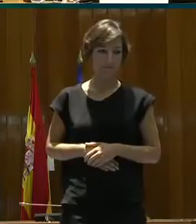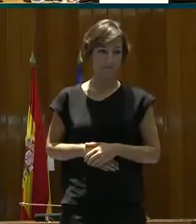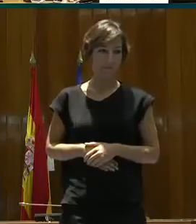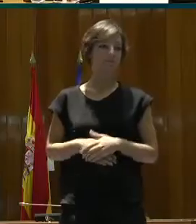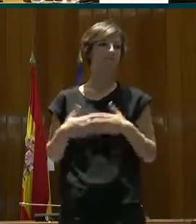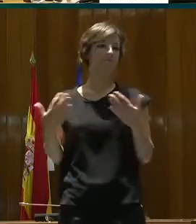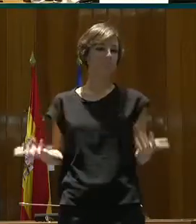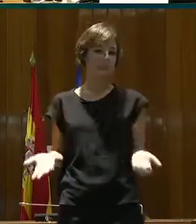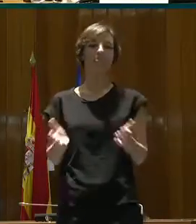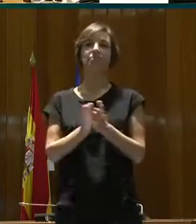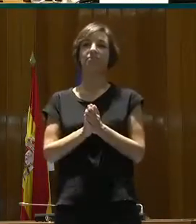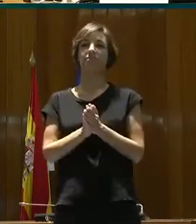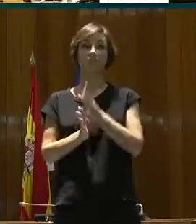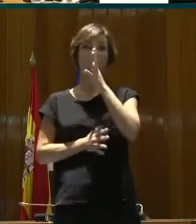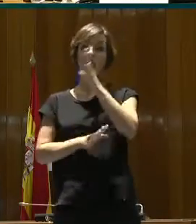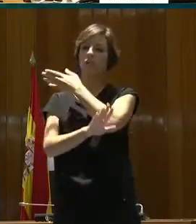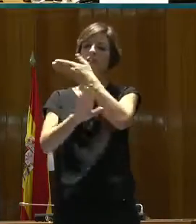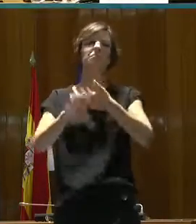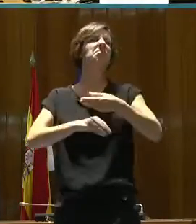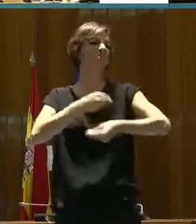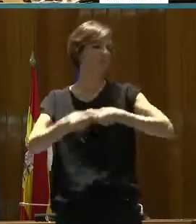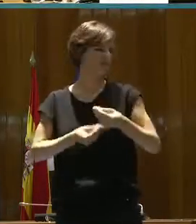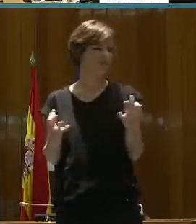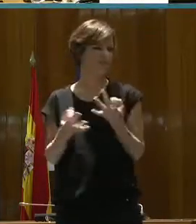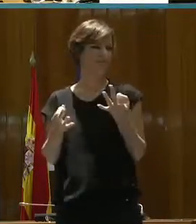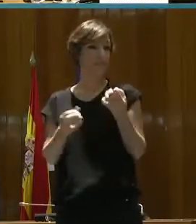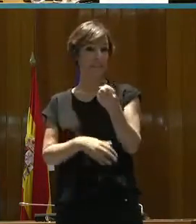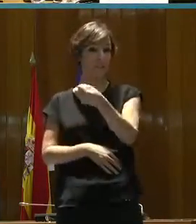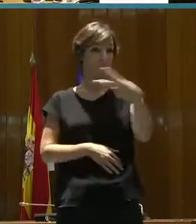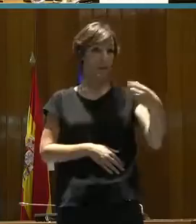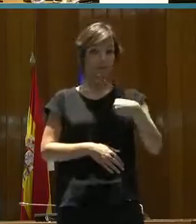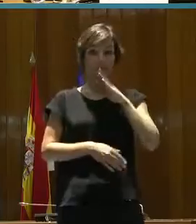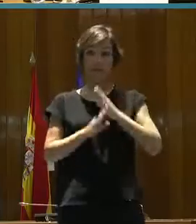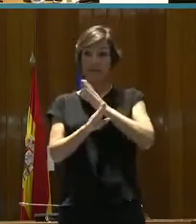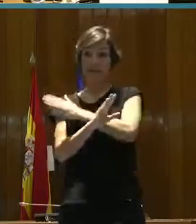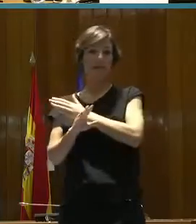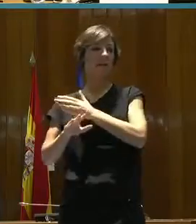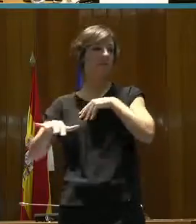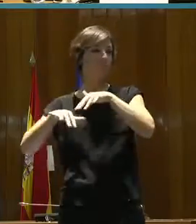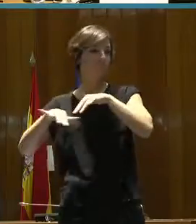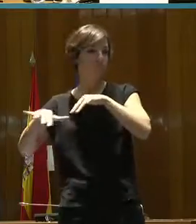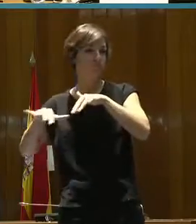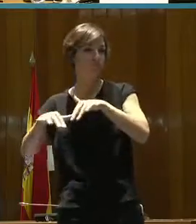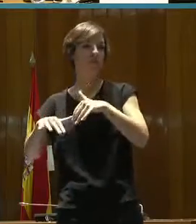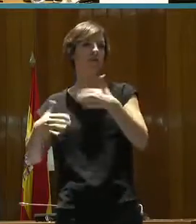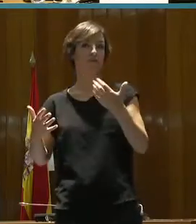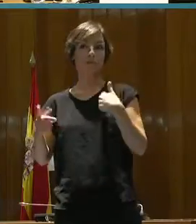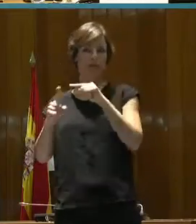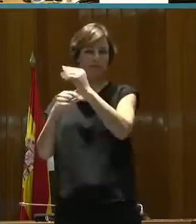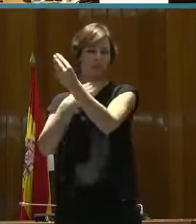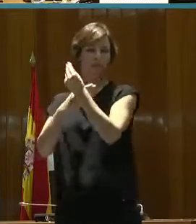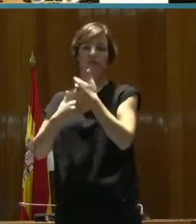Bien, ¿qué es lo que hemos hecho durante estos 4 años? ¿Cuál es el resultado de esa acción, tal como se llaman los proyectos dentro de este marco de financiación?